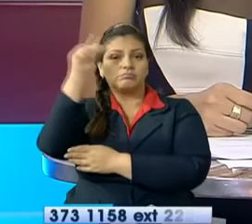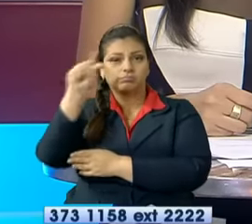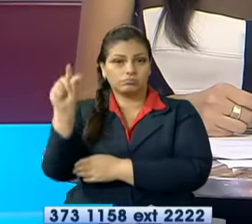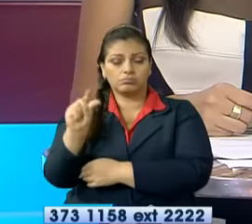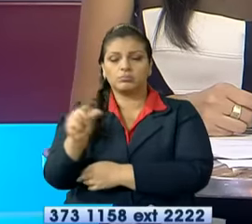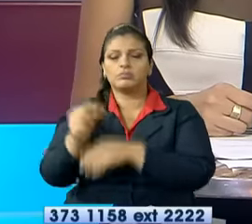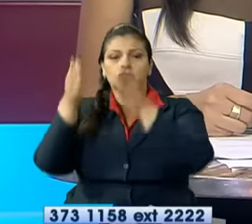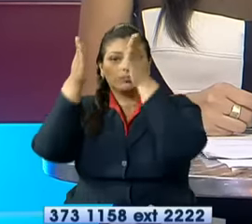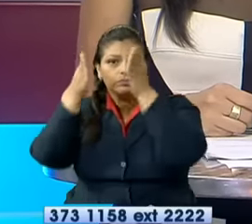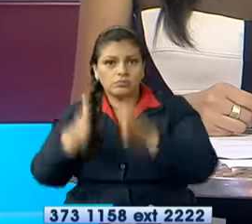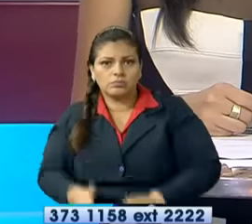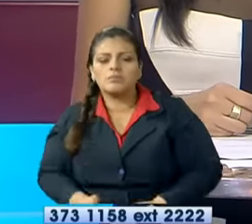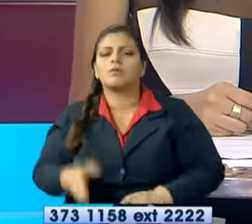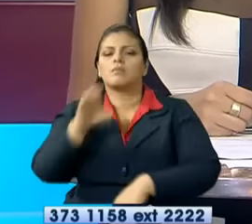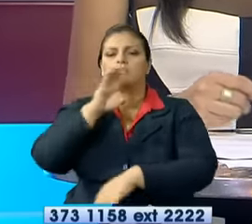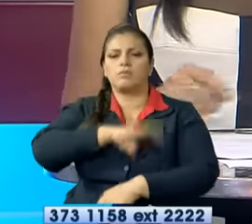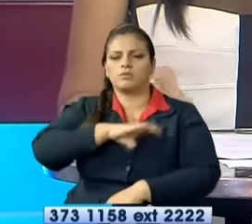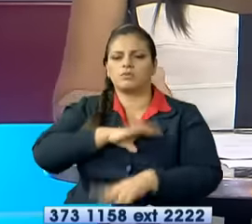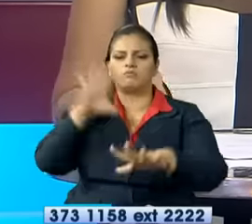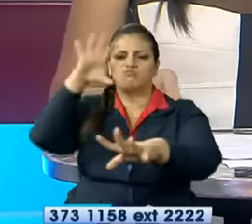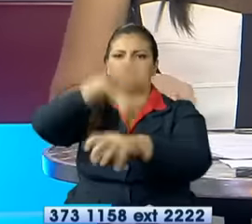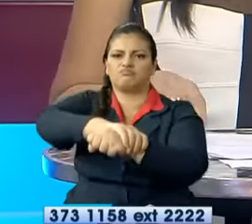tras la acción policial. Veamos.